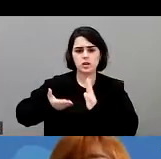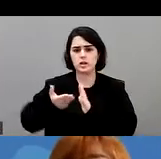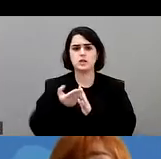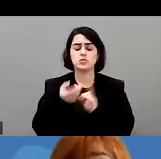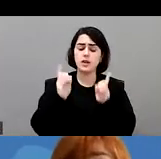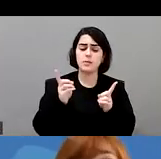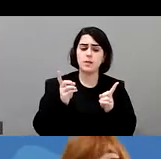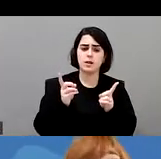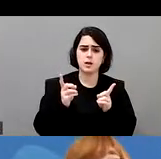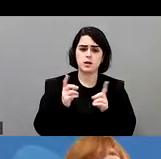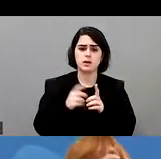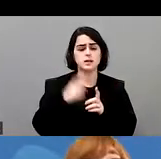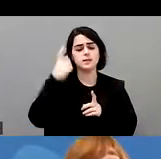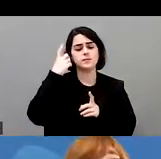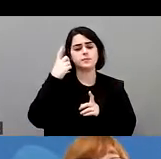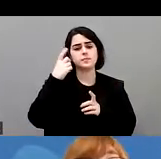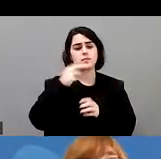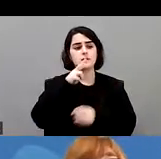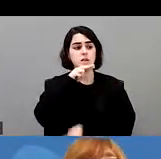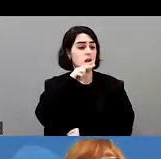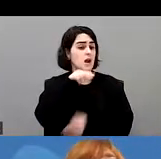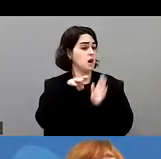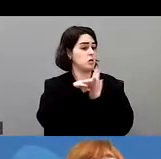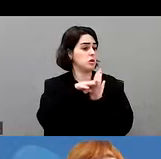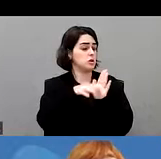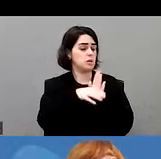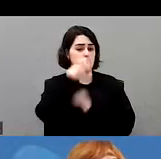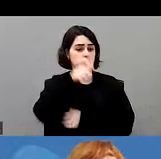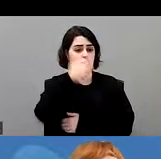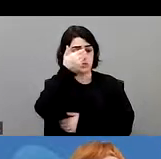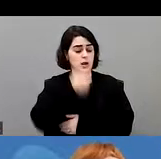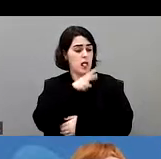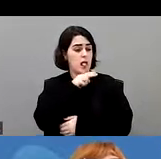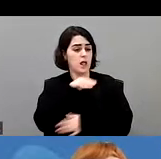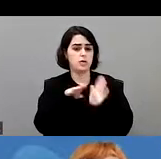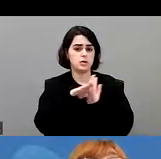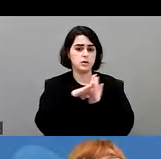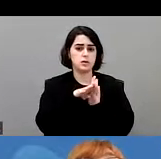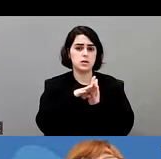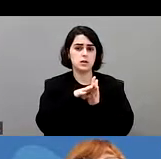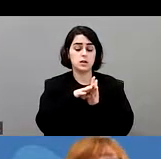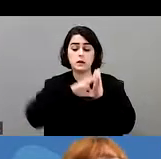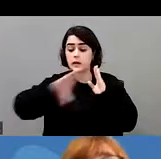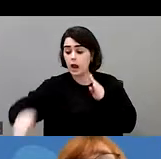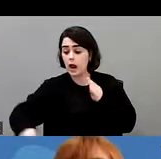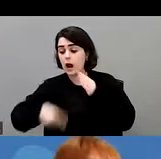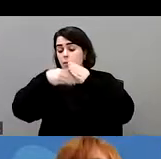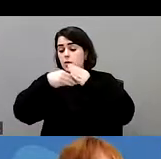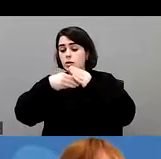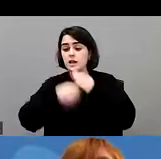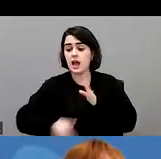simplemente mantener la oralidad de la persona con parálisis cerebral, complementar,